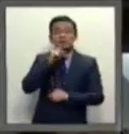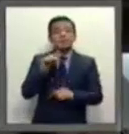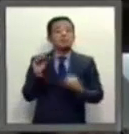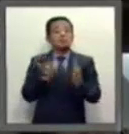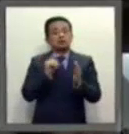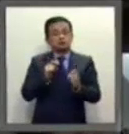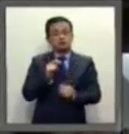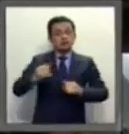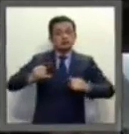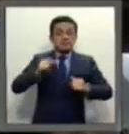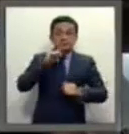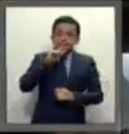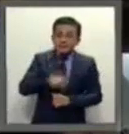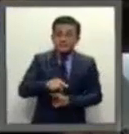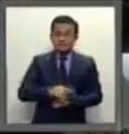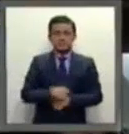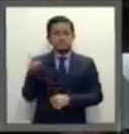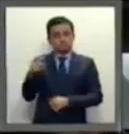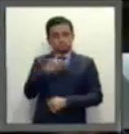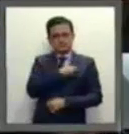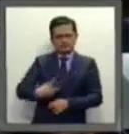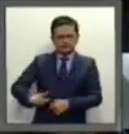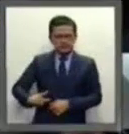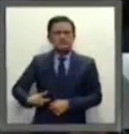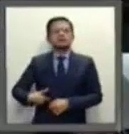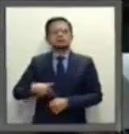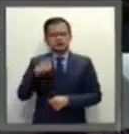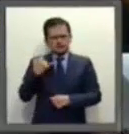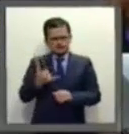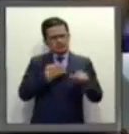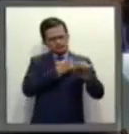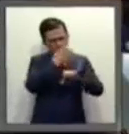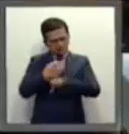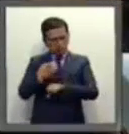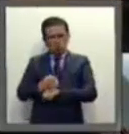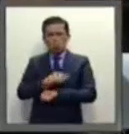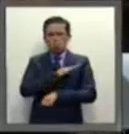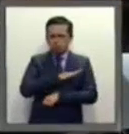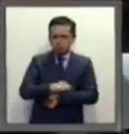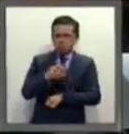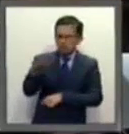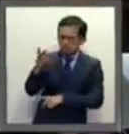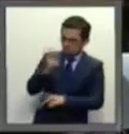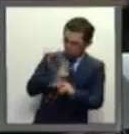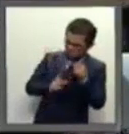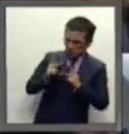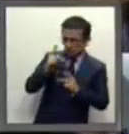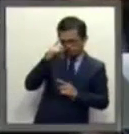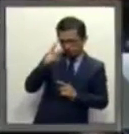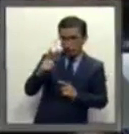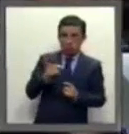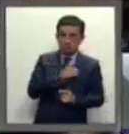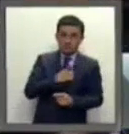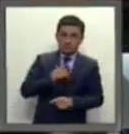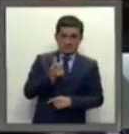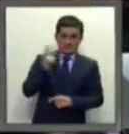añade, de igual forma, el Ejecutivo Federal y las entidades podrán contraer obligaciones constitutivas de deuda